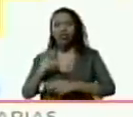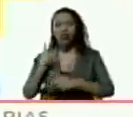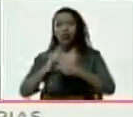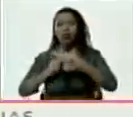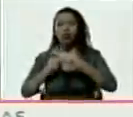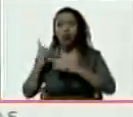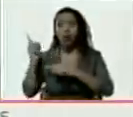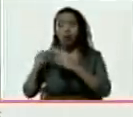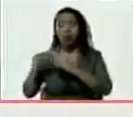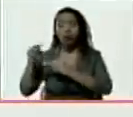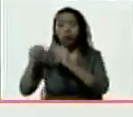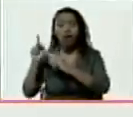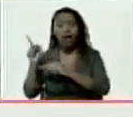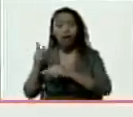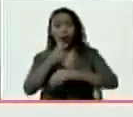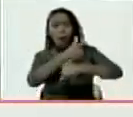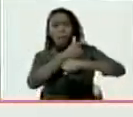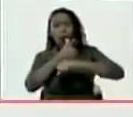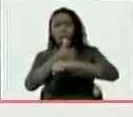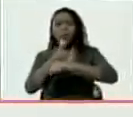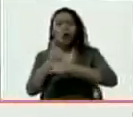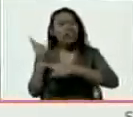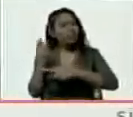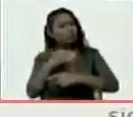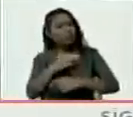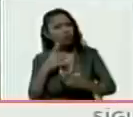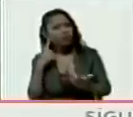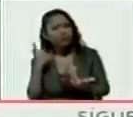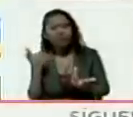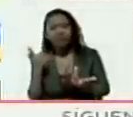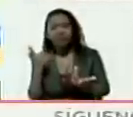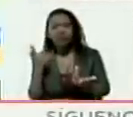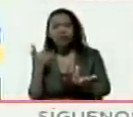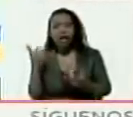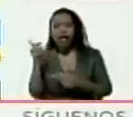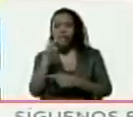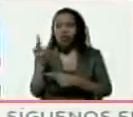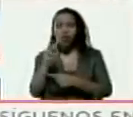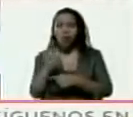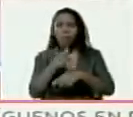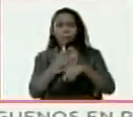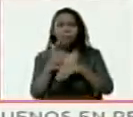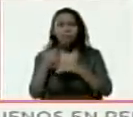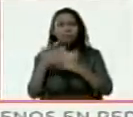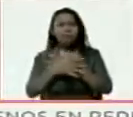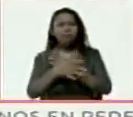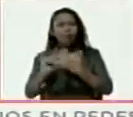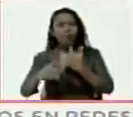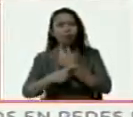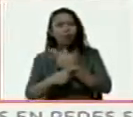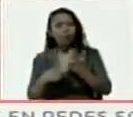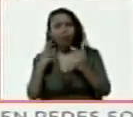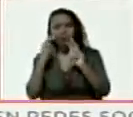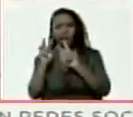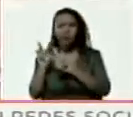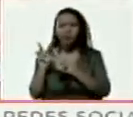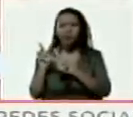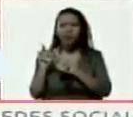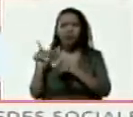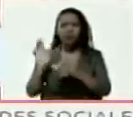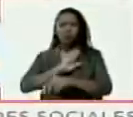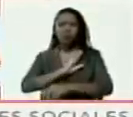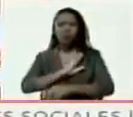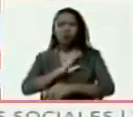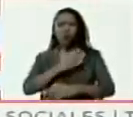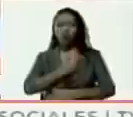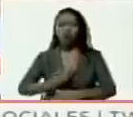Esto en modo alguno son impactos de bala, señor Pompeo, señor Story, señor Abraham, señor Guaidó, señores medios medios